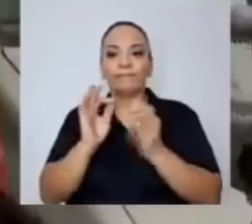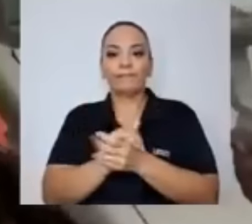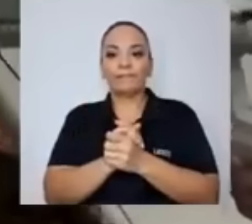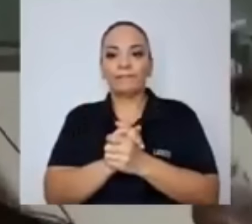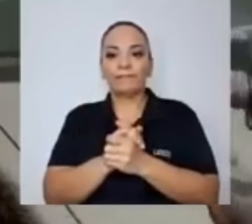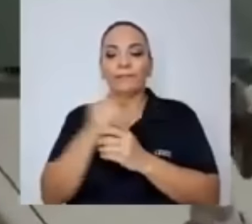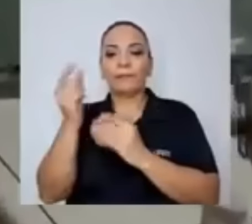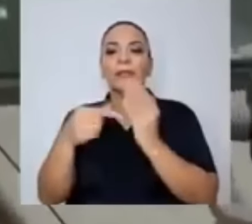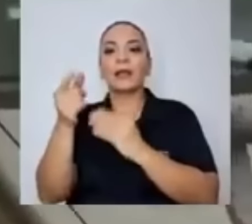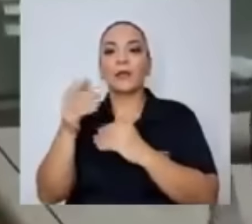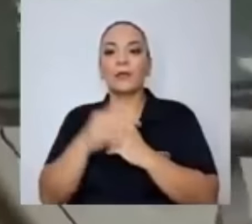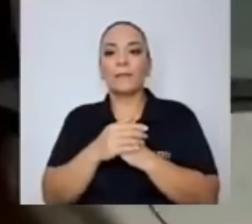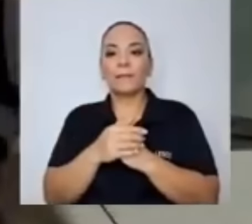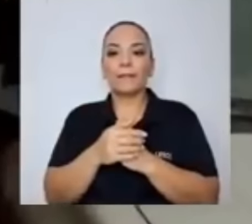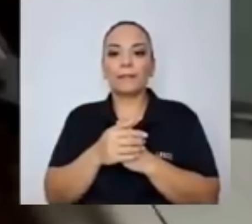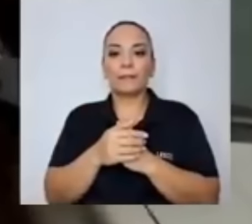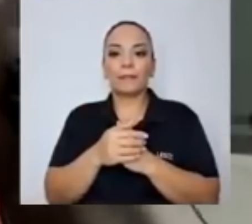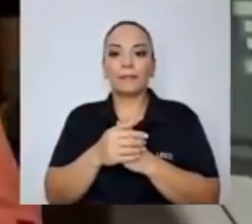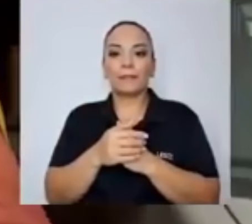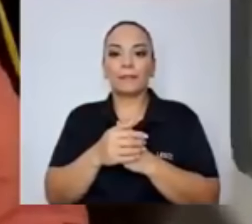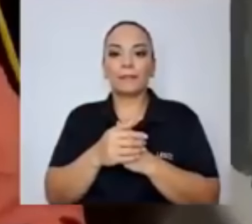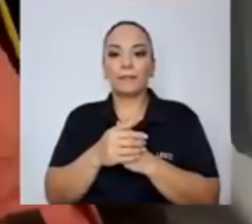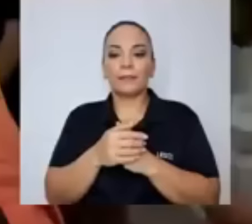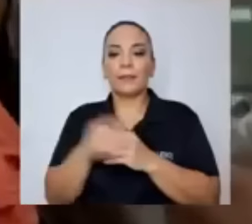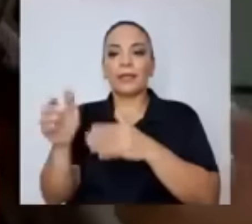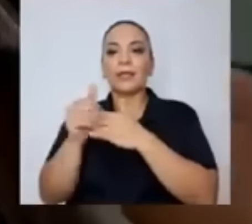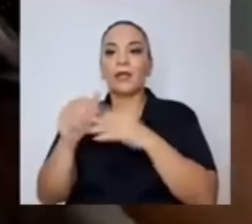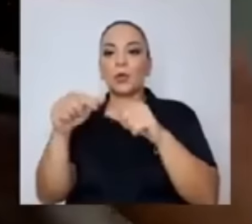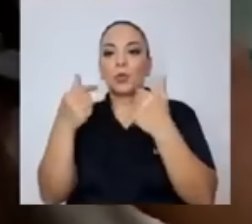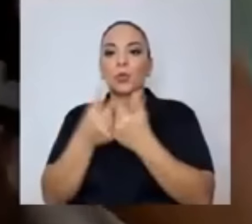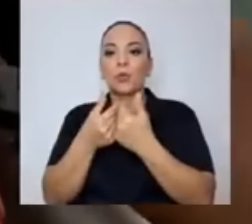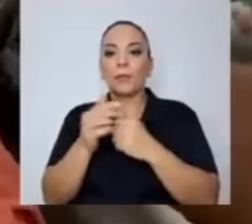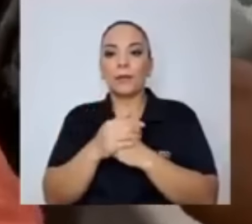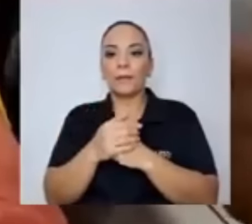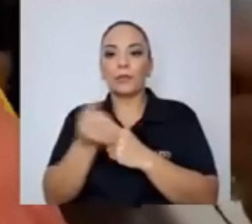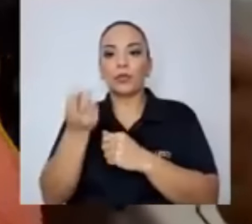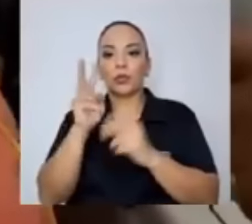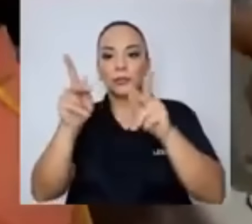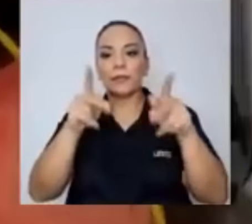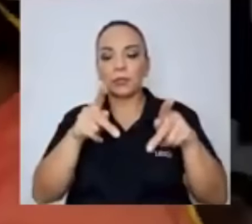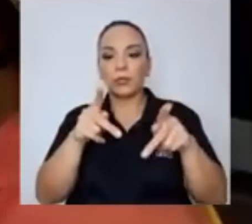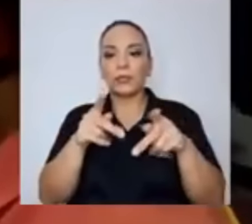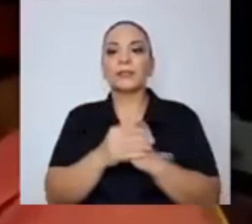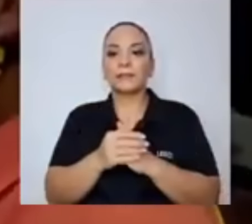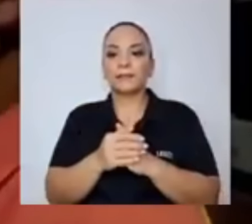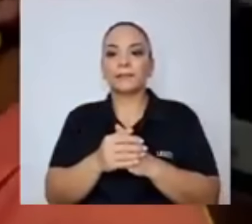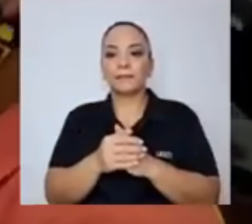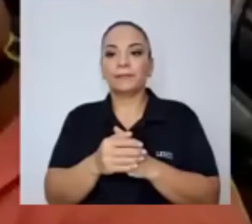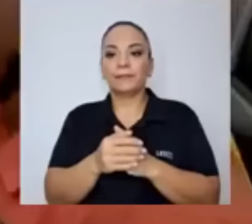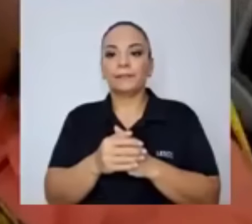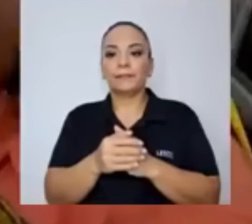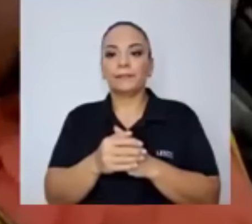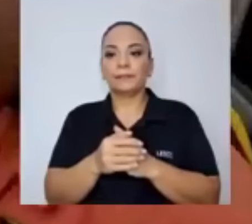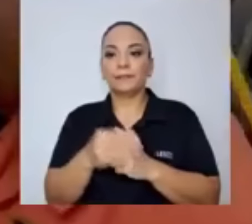tiene? Pues soy líder de un grupo de protección civil. ¿De cuántos? Pues tengo 12 personas, pero ya andamos junto con el teniente